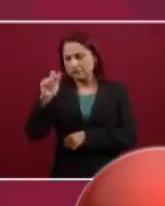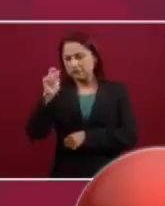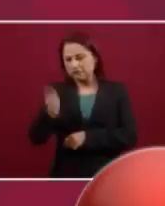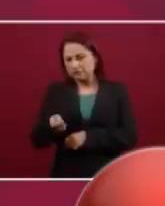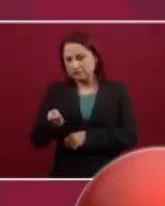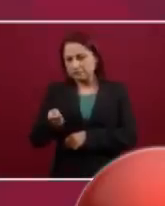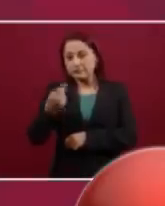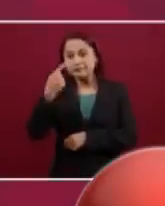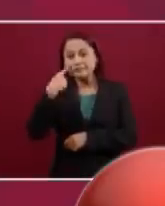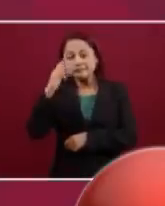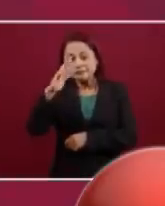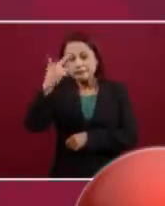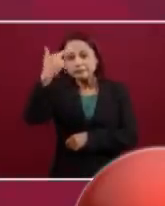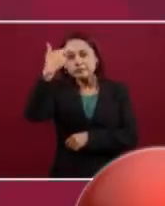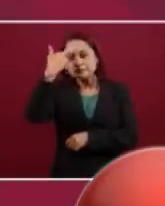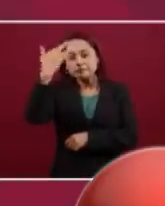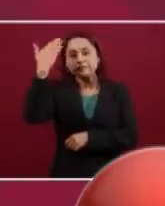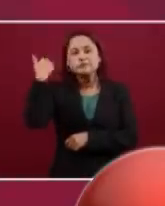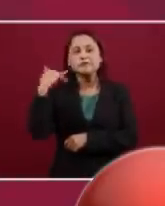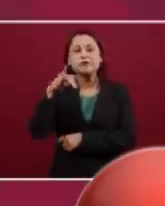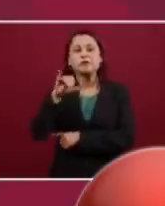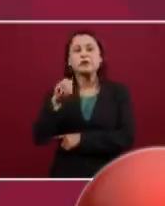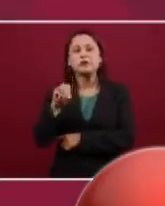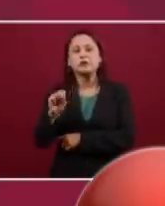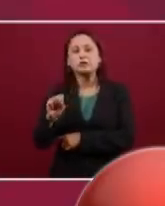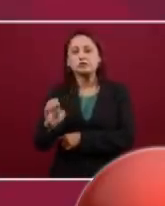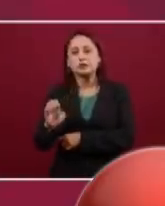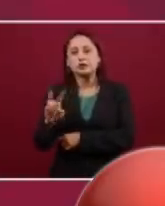José Vasconcelos